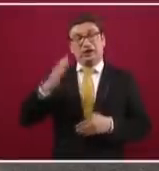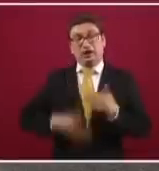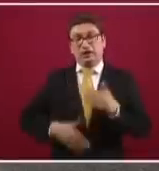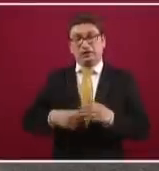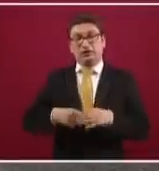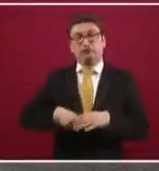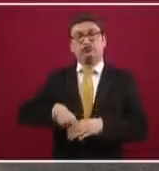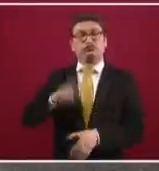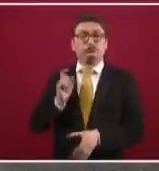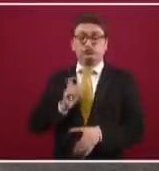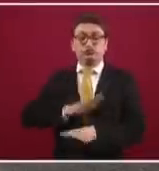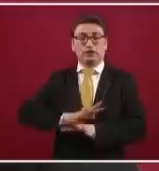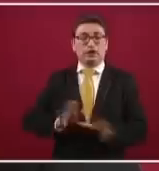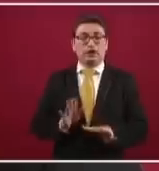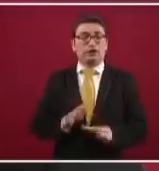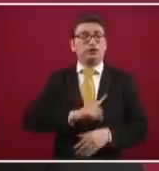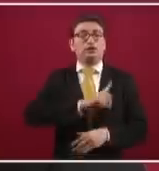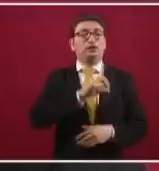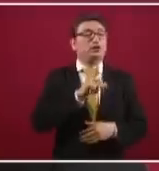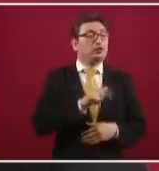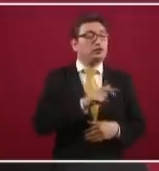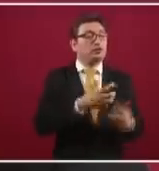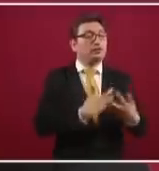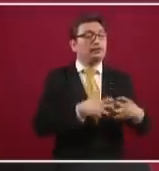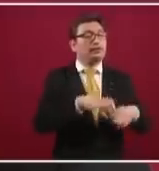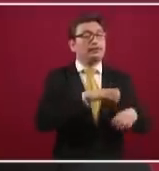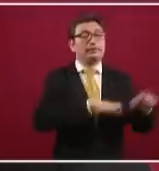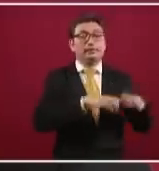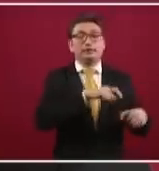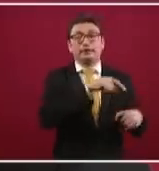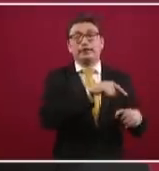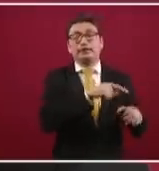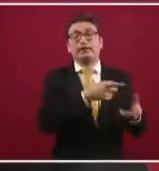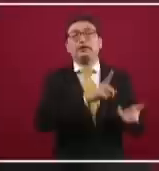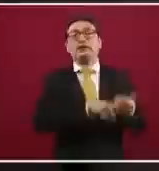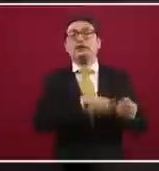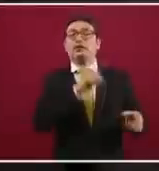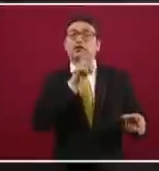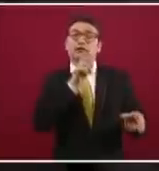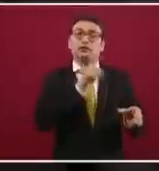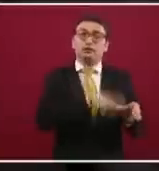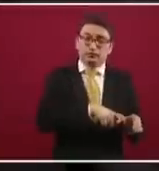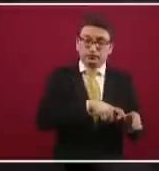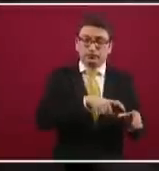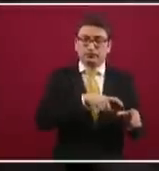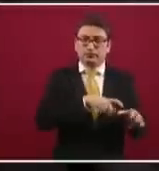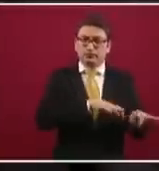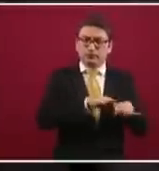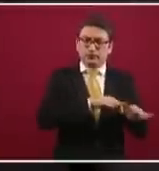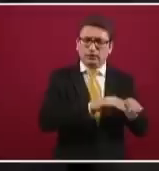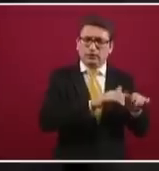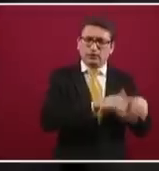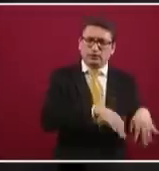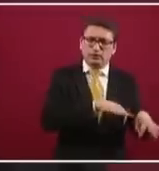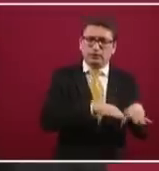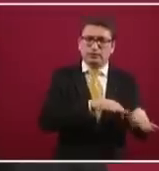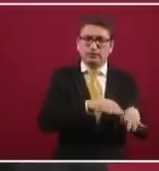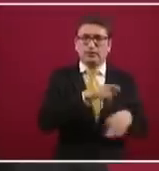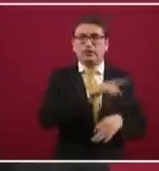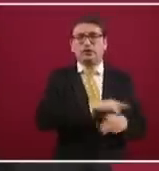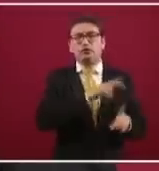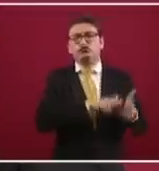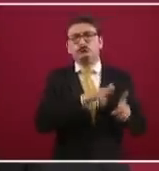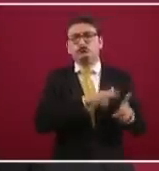consejero a una de las empresas que se quedaron con los